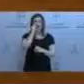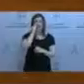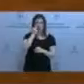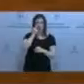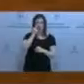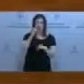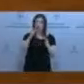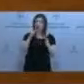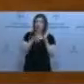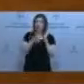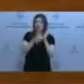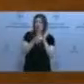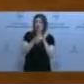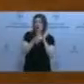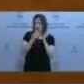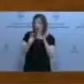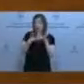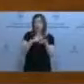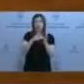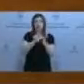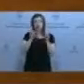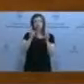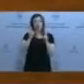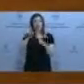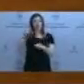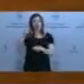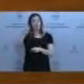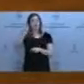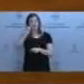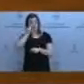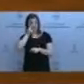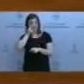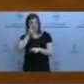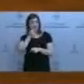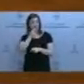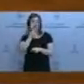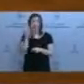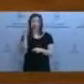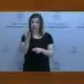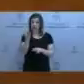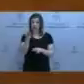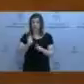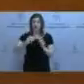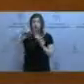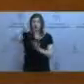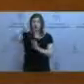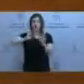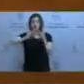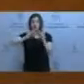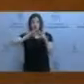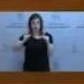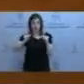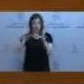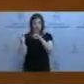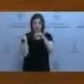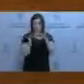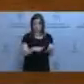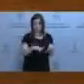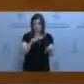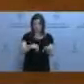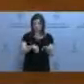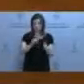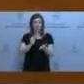del sistema educativo, el presidente Fernández decía que la tasa de abandono escolar temprano en Asturias es más baja que la media nacional